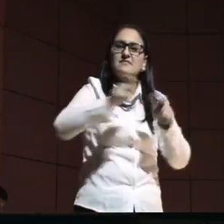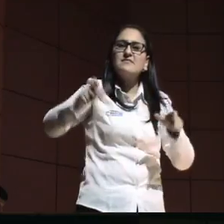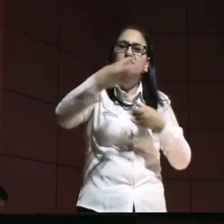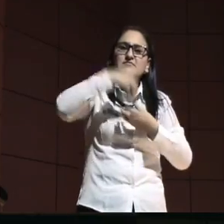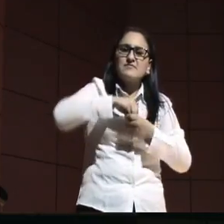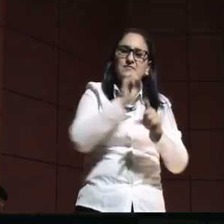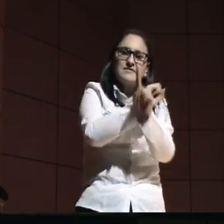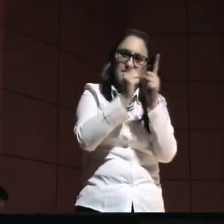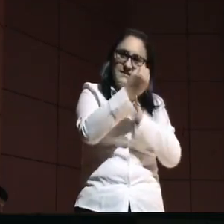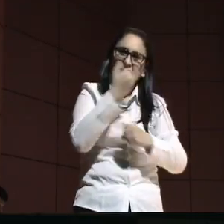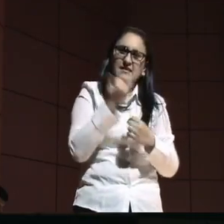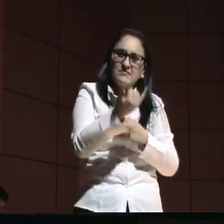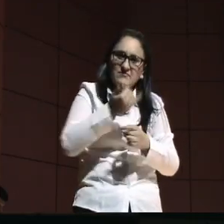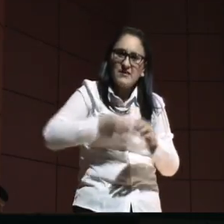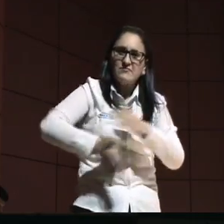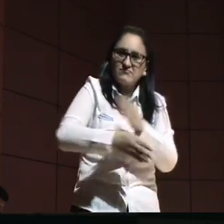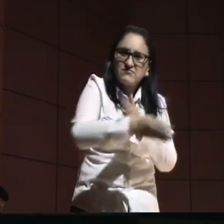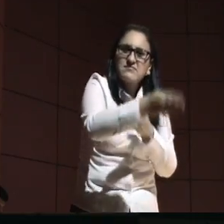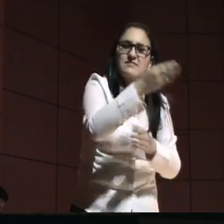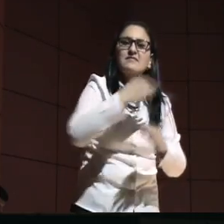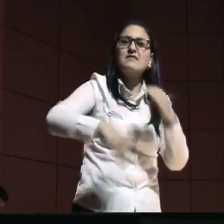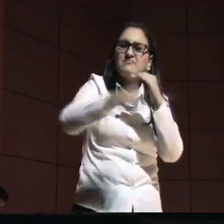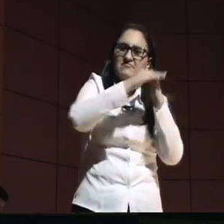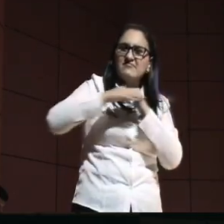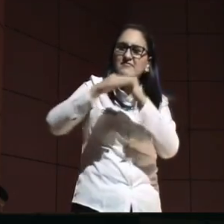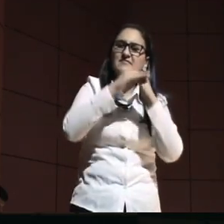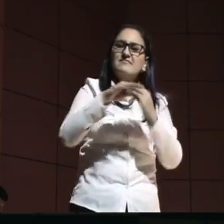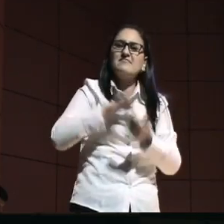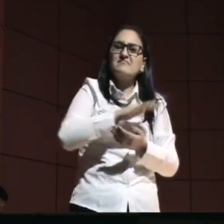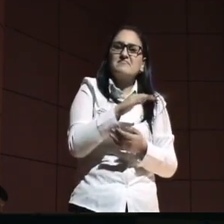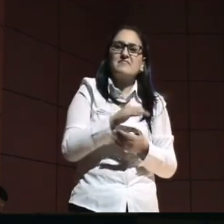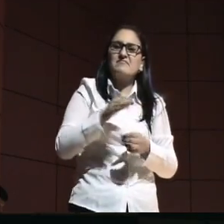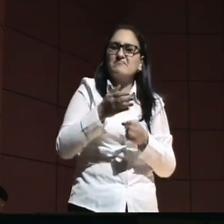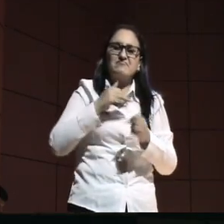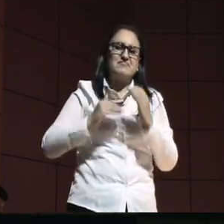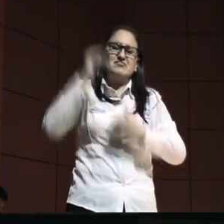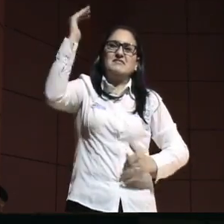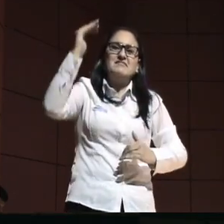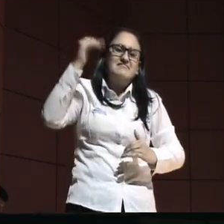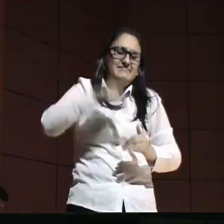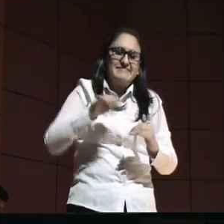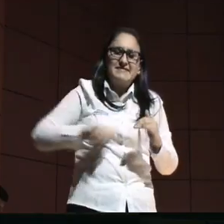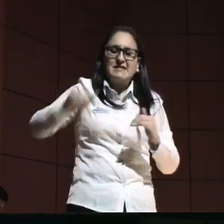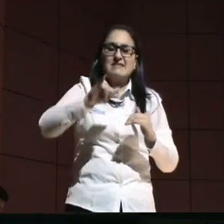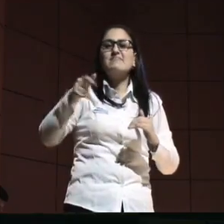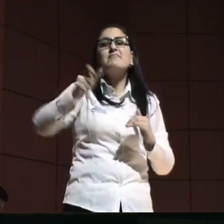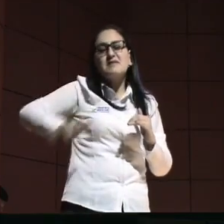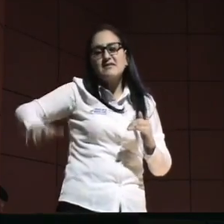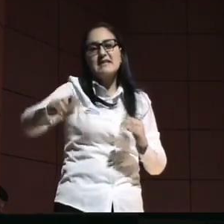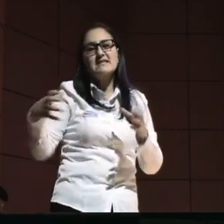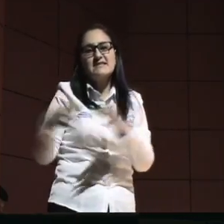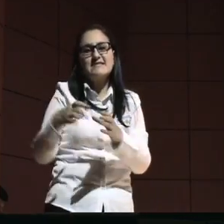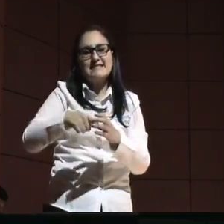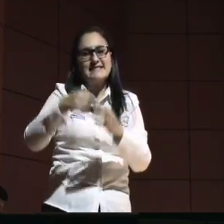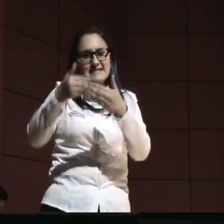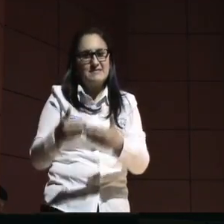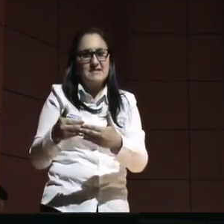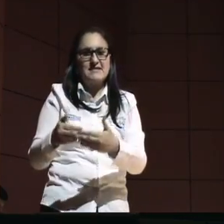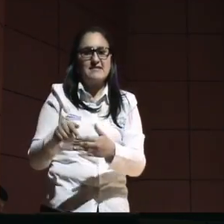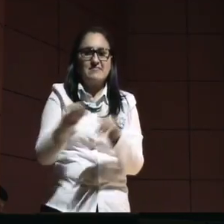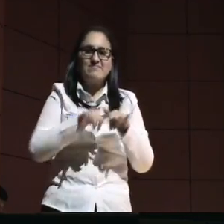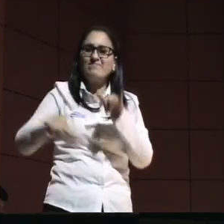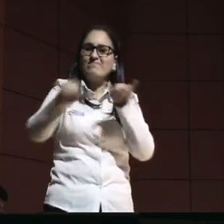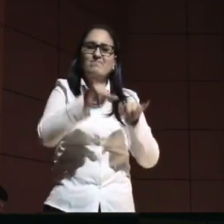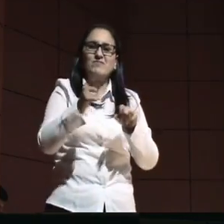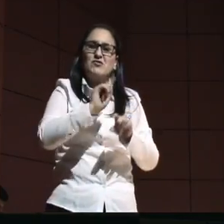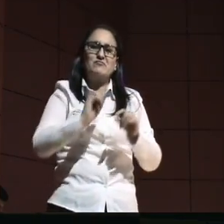que se siga multiplicando esa desigualdad de condiciones en la participación de las personas en situación de discapacidad, en relación con las